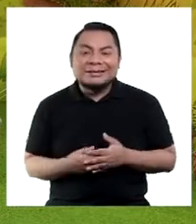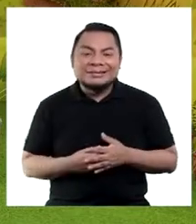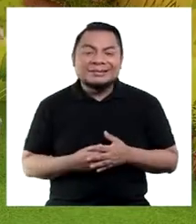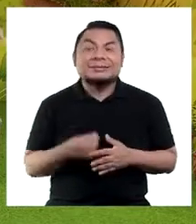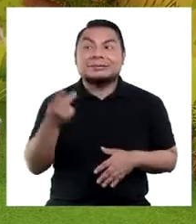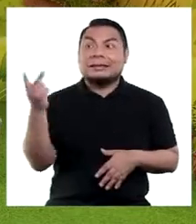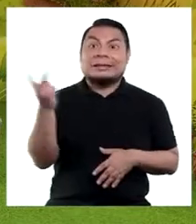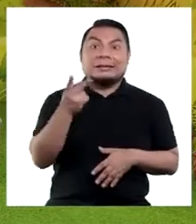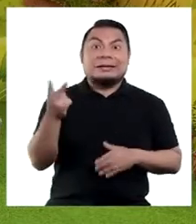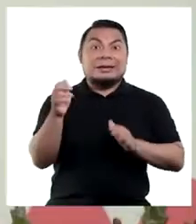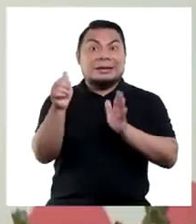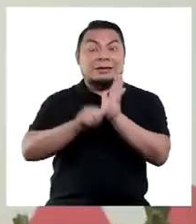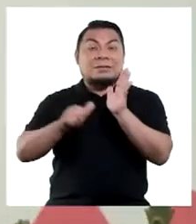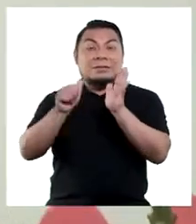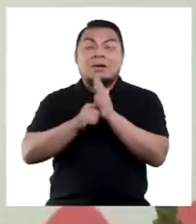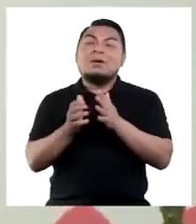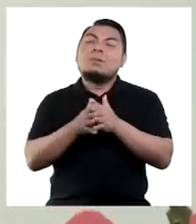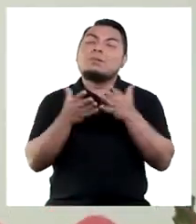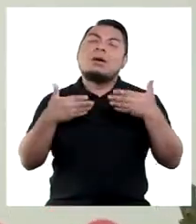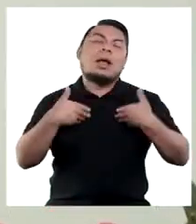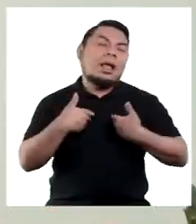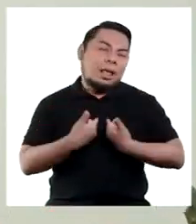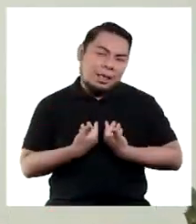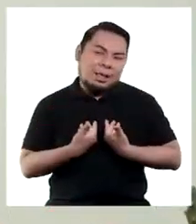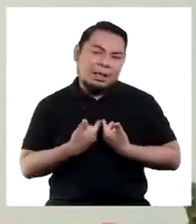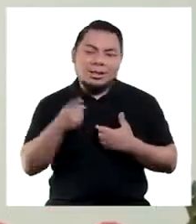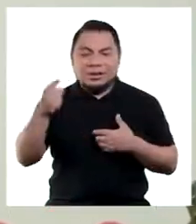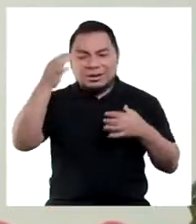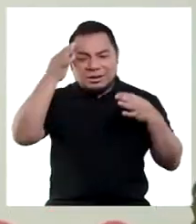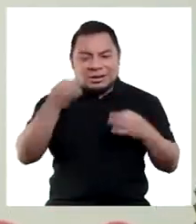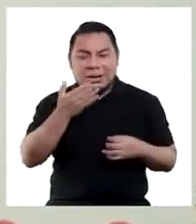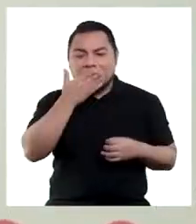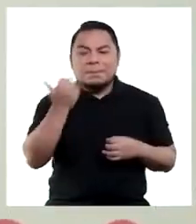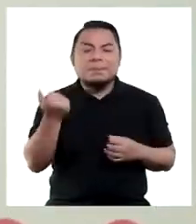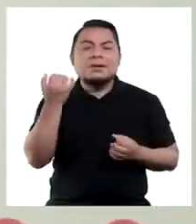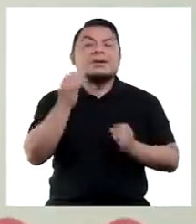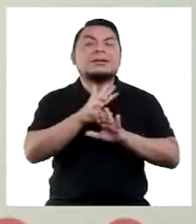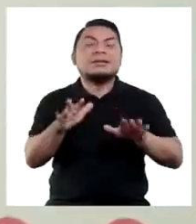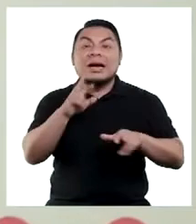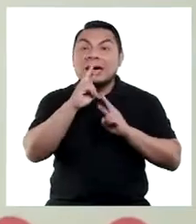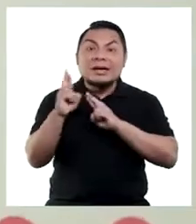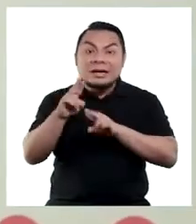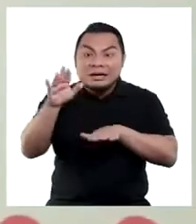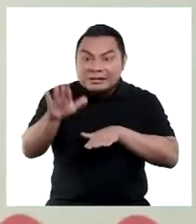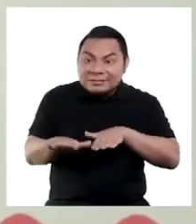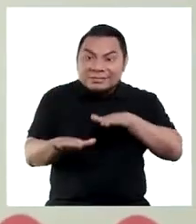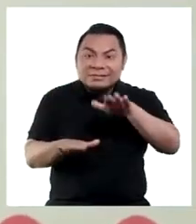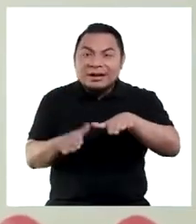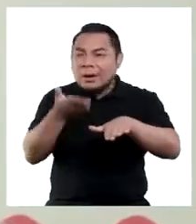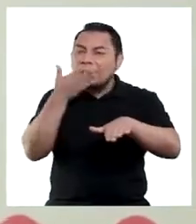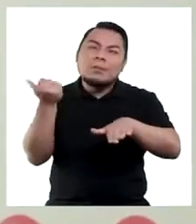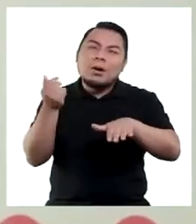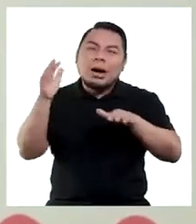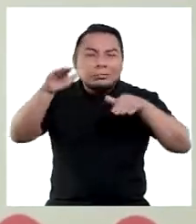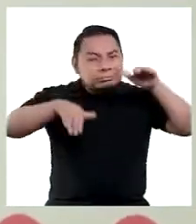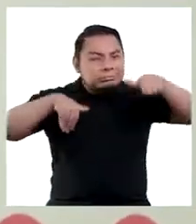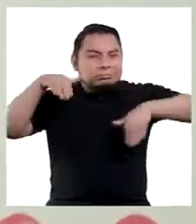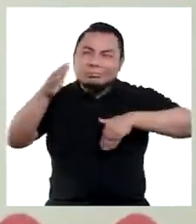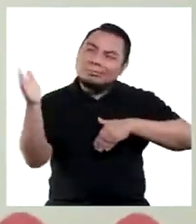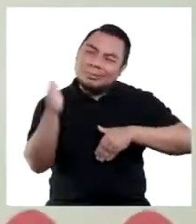los hermanos estaban muy cansados y decidieron terminar de cruzar el río nadando